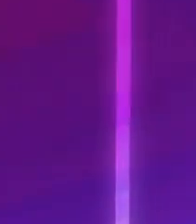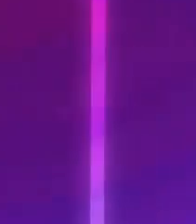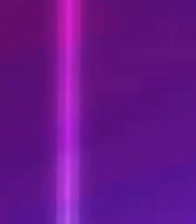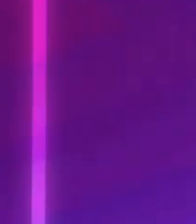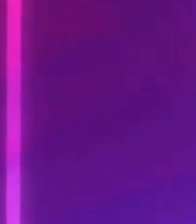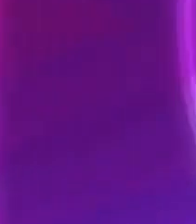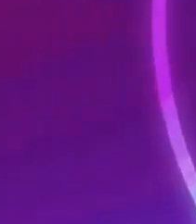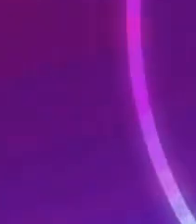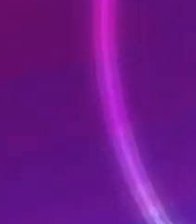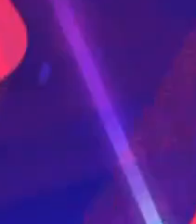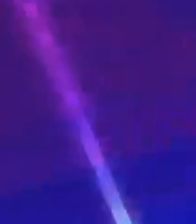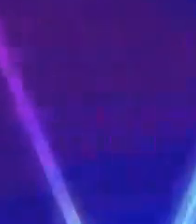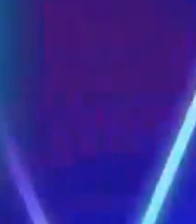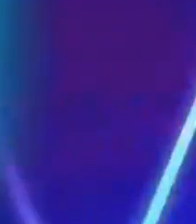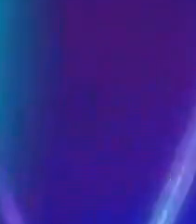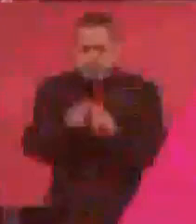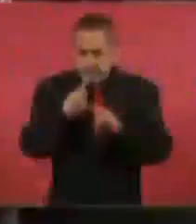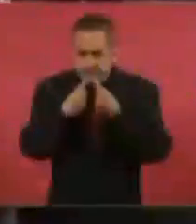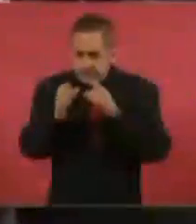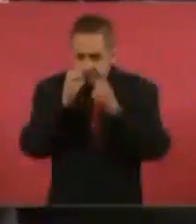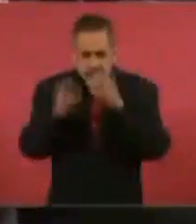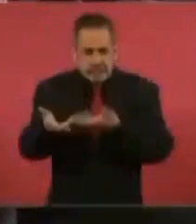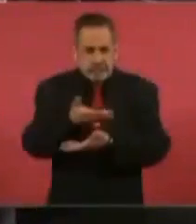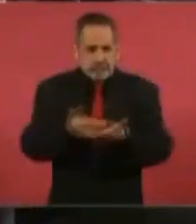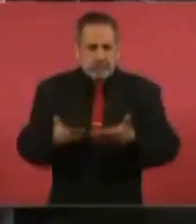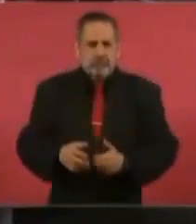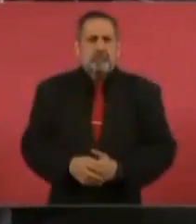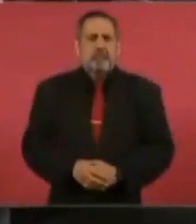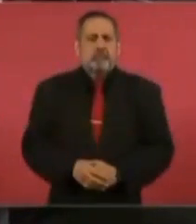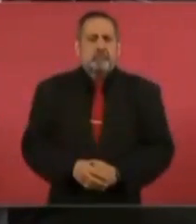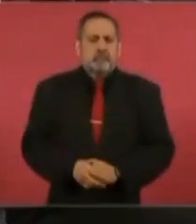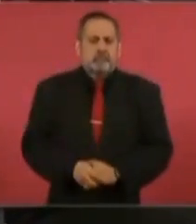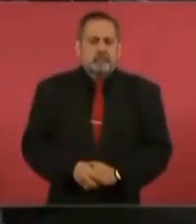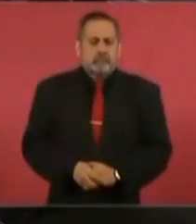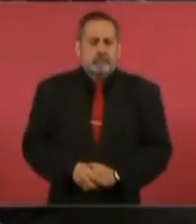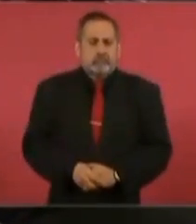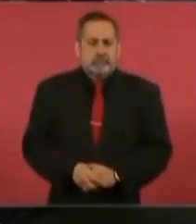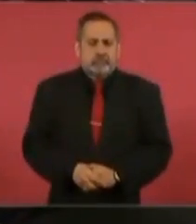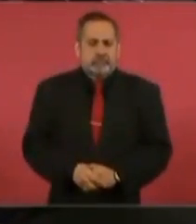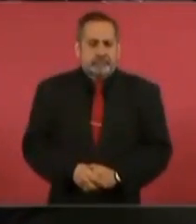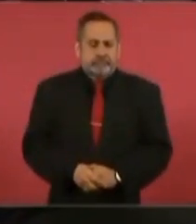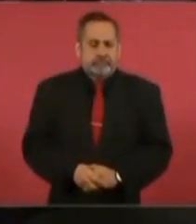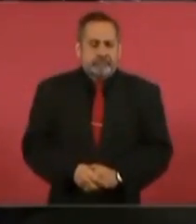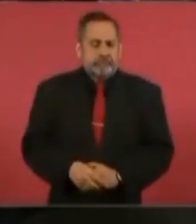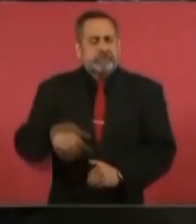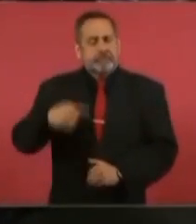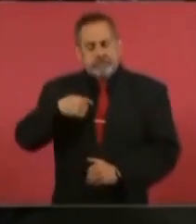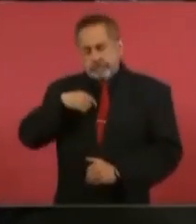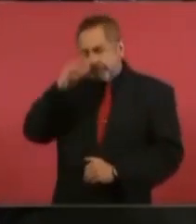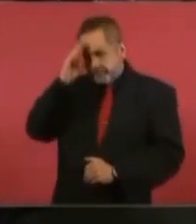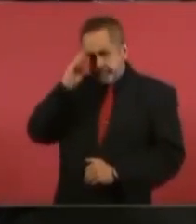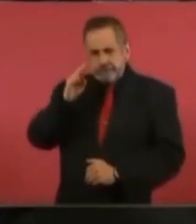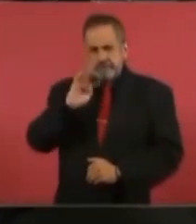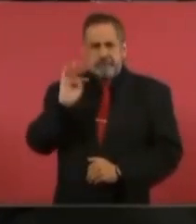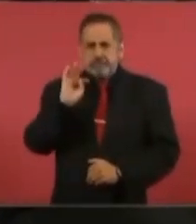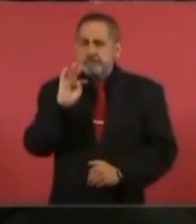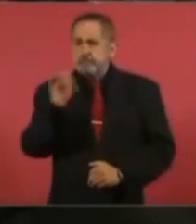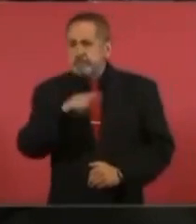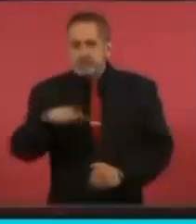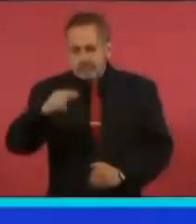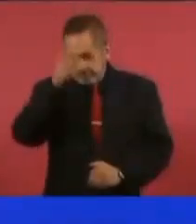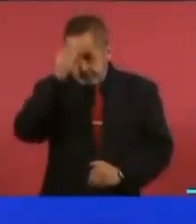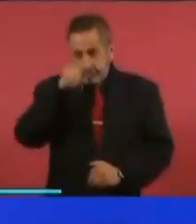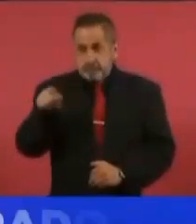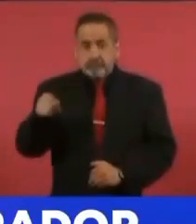que dijo Yo pienso que se va a llegar a un acuerdo me ha informado